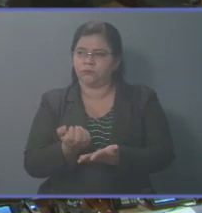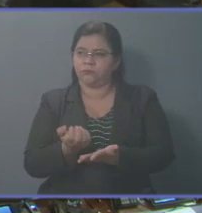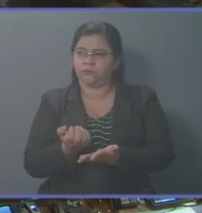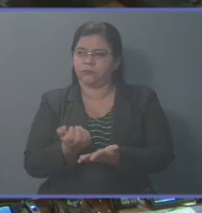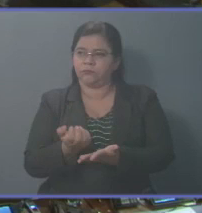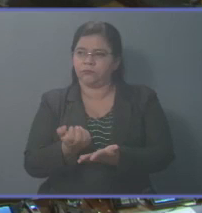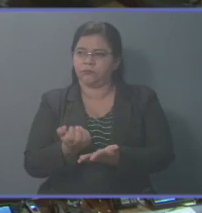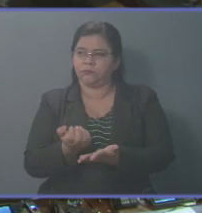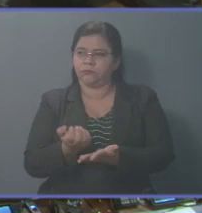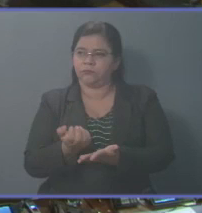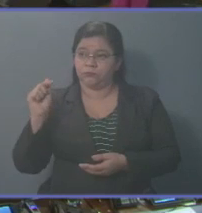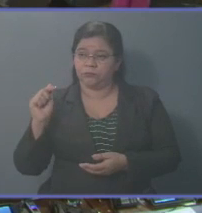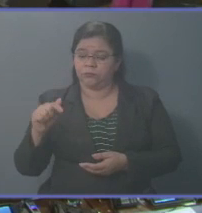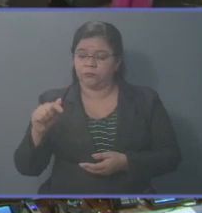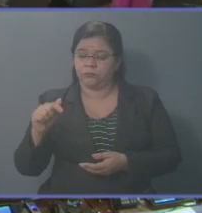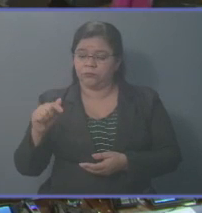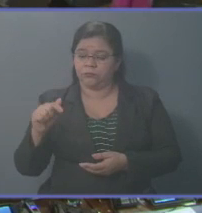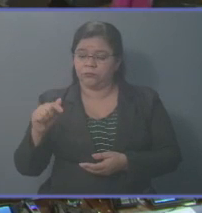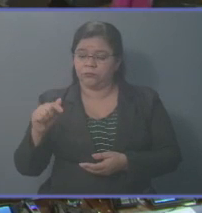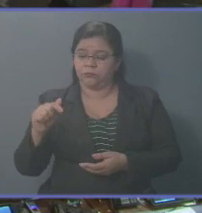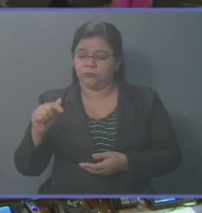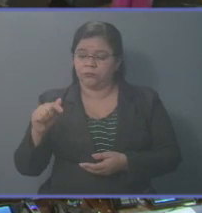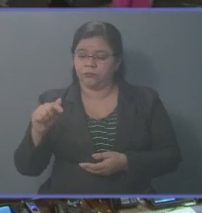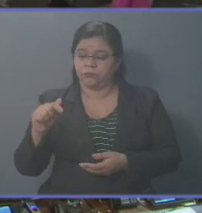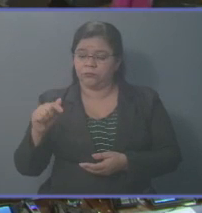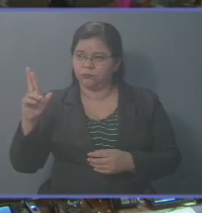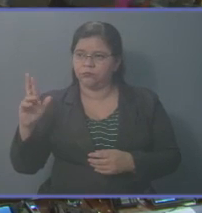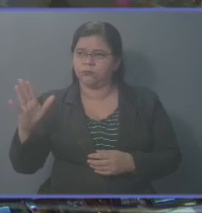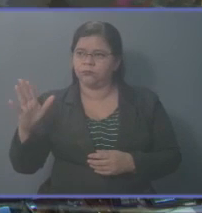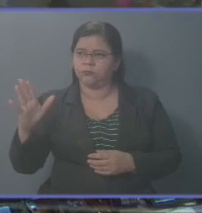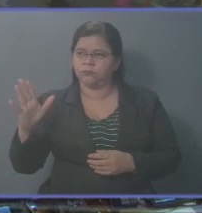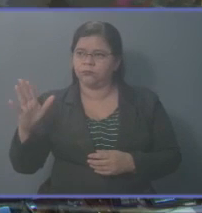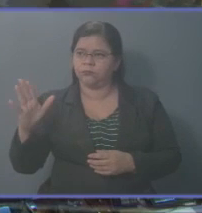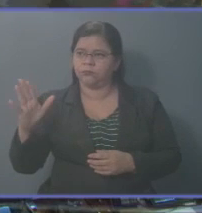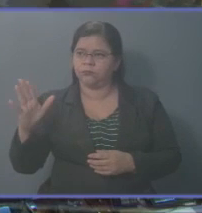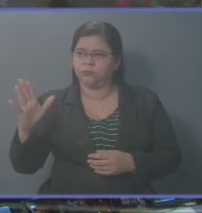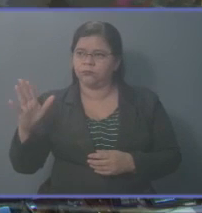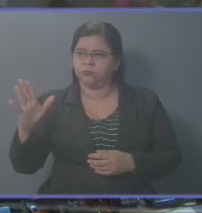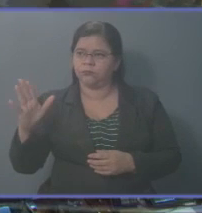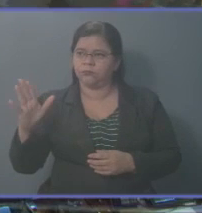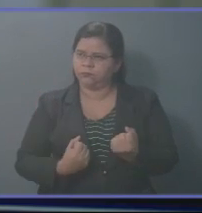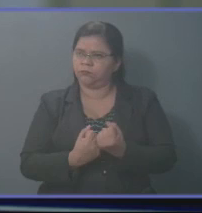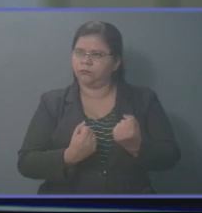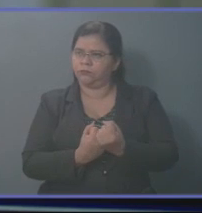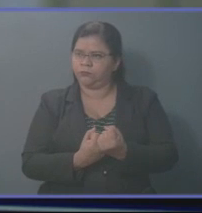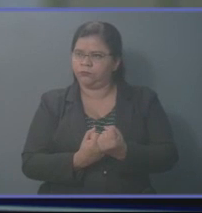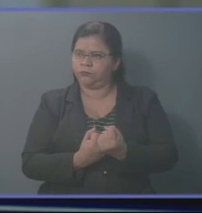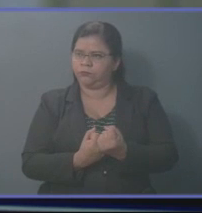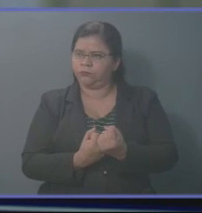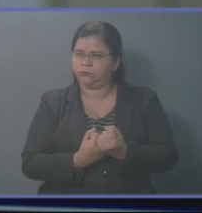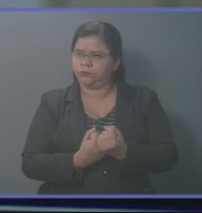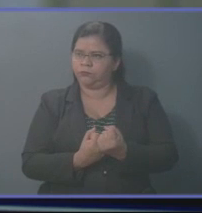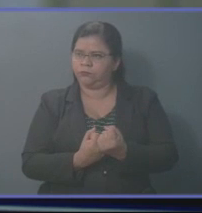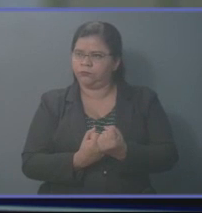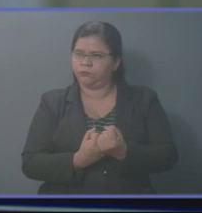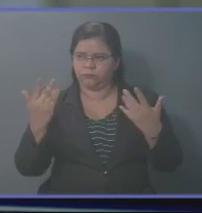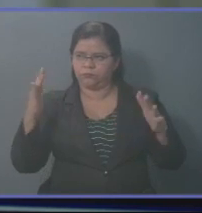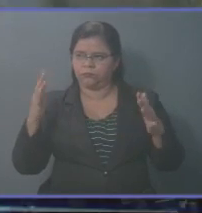hecho, decirle al doctor que cuenta con nuestro voto para poder que esto sea efectivo. Muchas gracias.